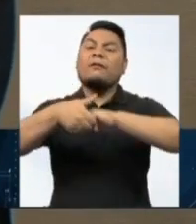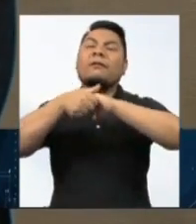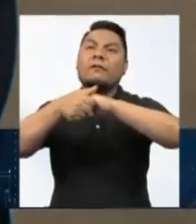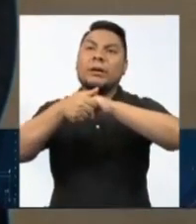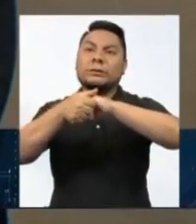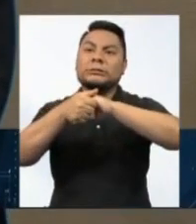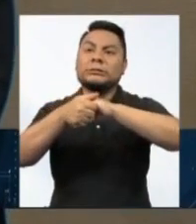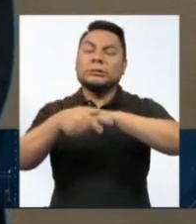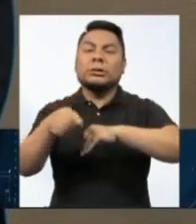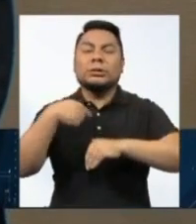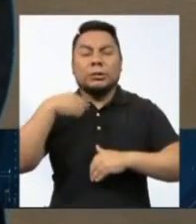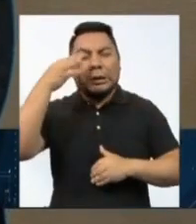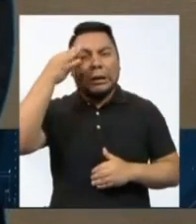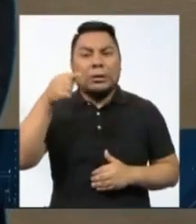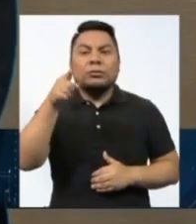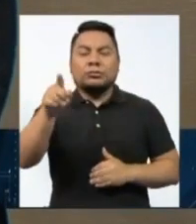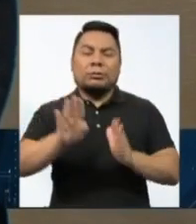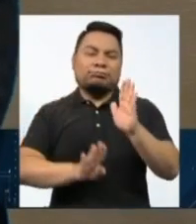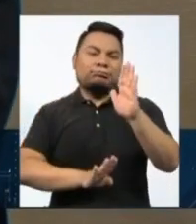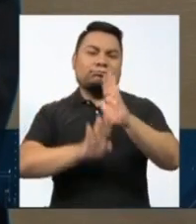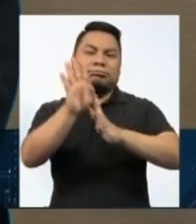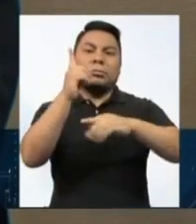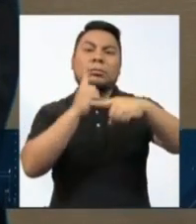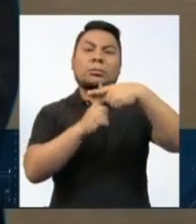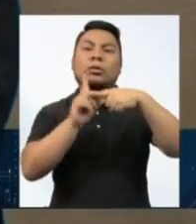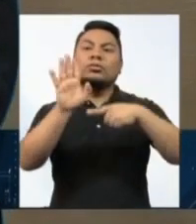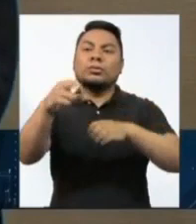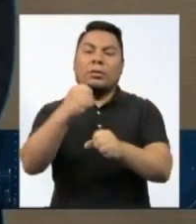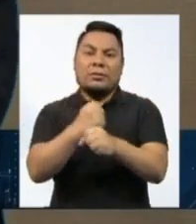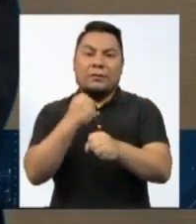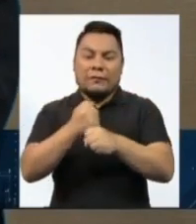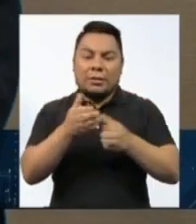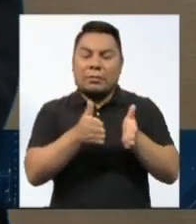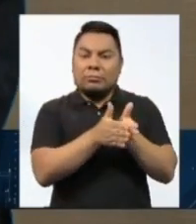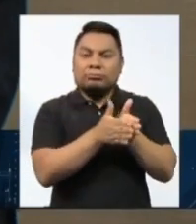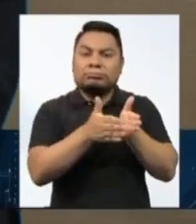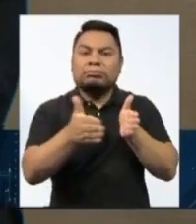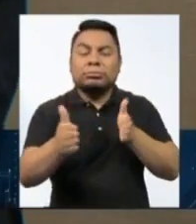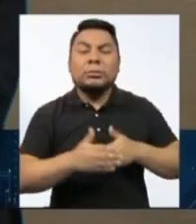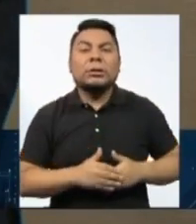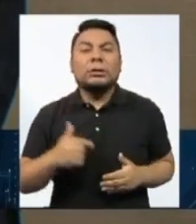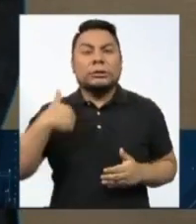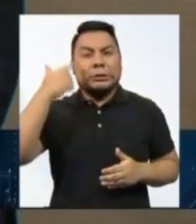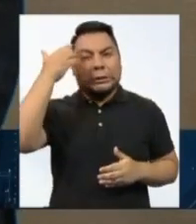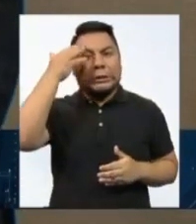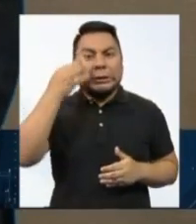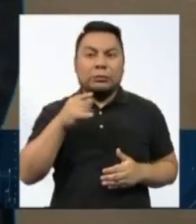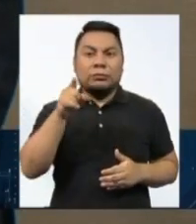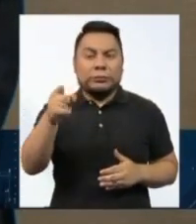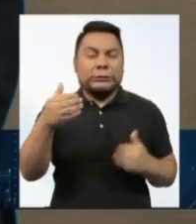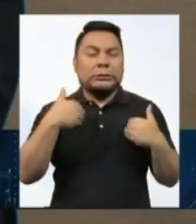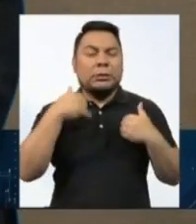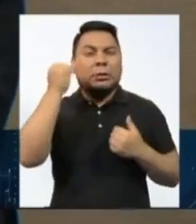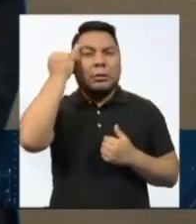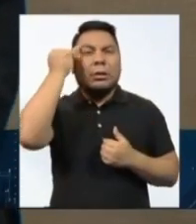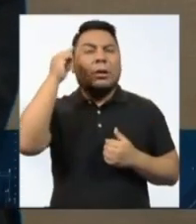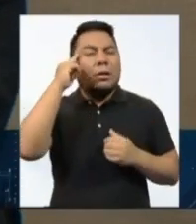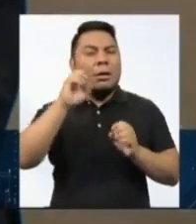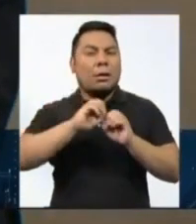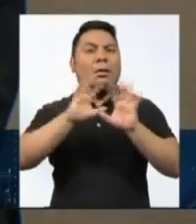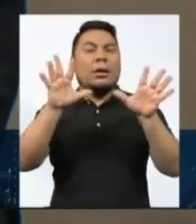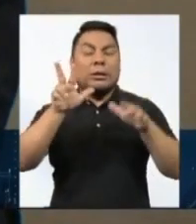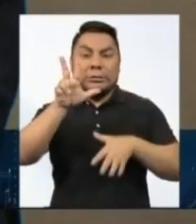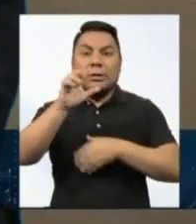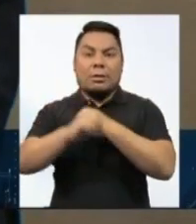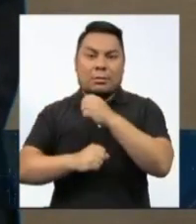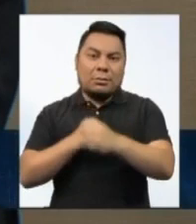auguro el éxito para su gestión, teniendo las ideas tan claras en estos